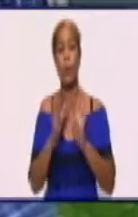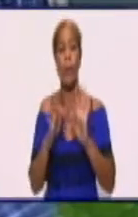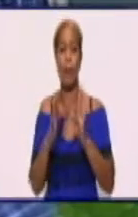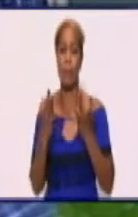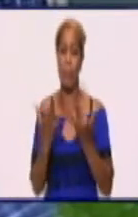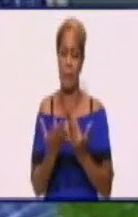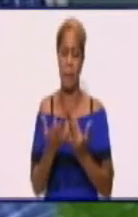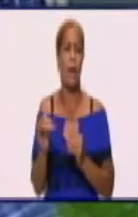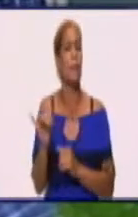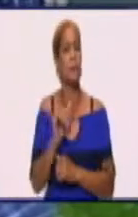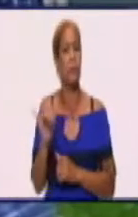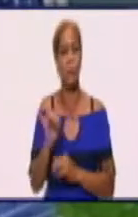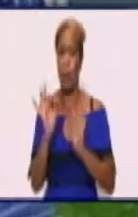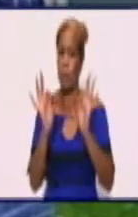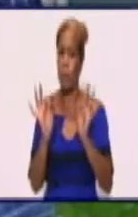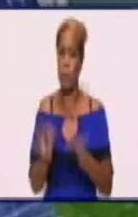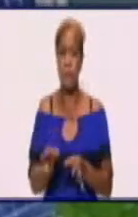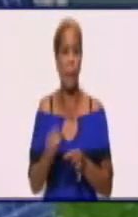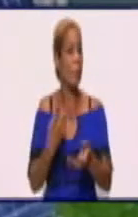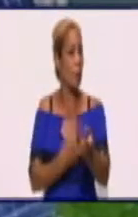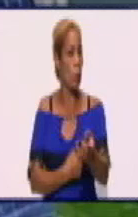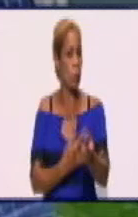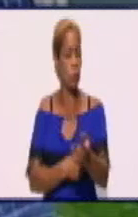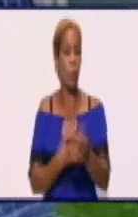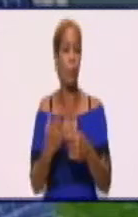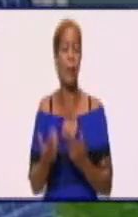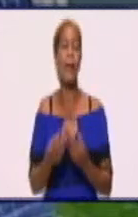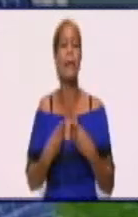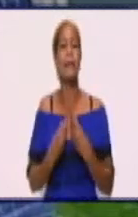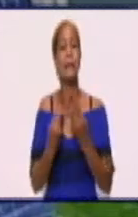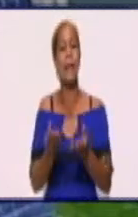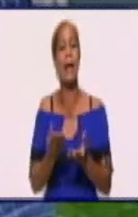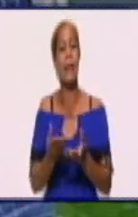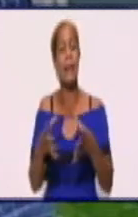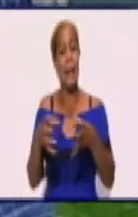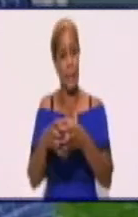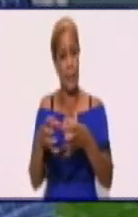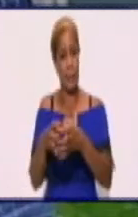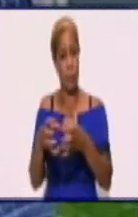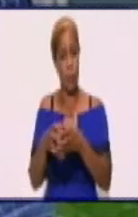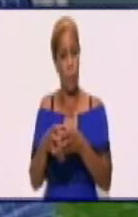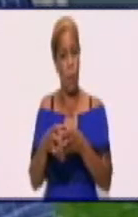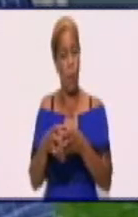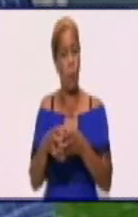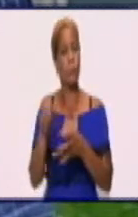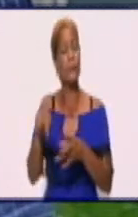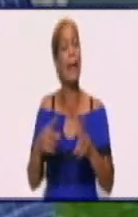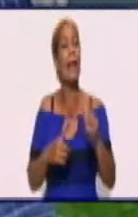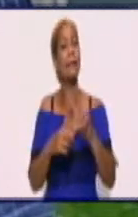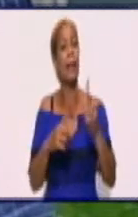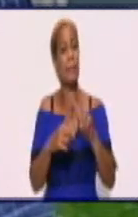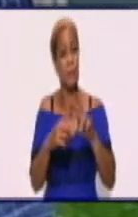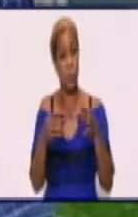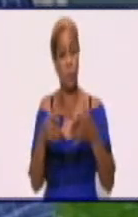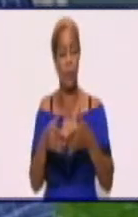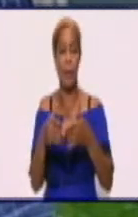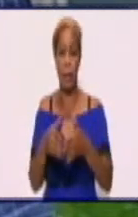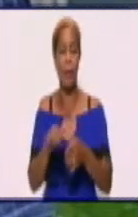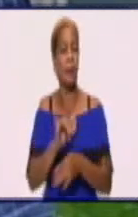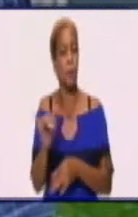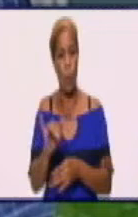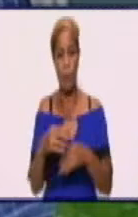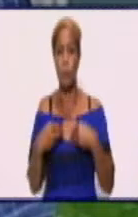también como siempre hacemos, transmitimos desde el equipo de realización de nuestro panel informativo nuestras más